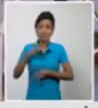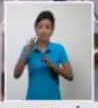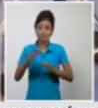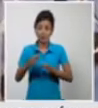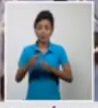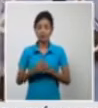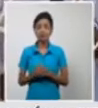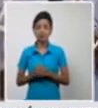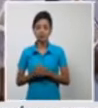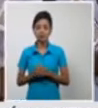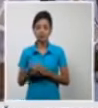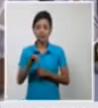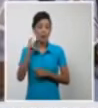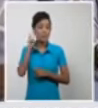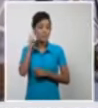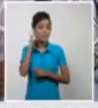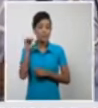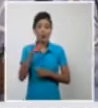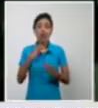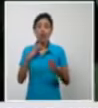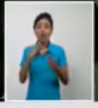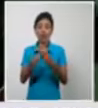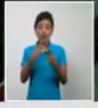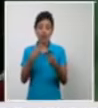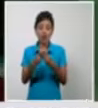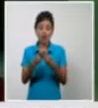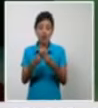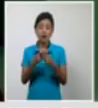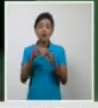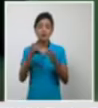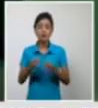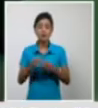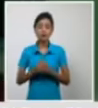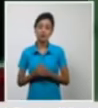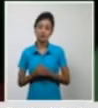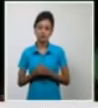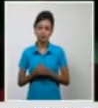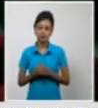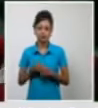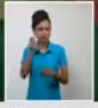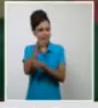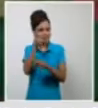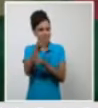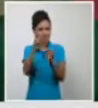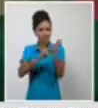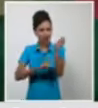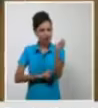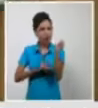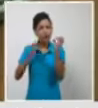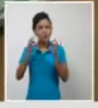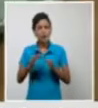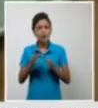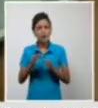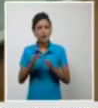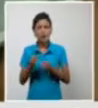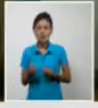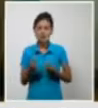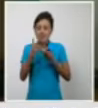heroísmo yace en la instrucción del pensamiento, en el cultivo de los valores o en la humanista misión de salvar